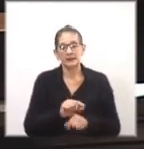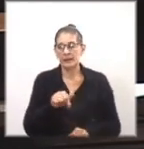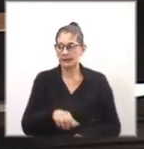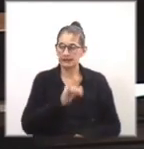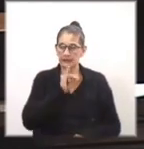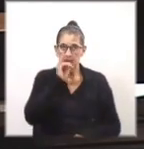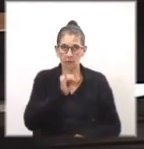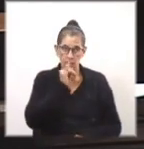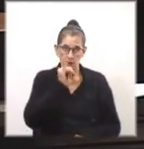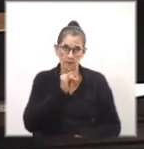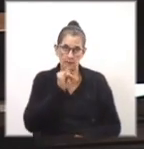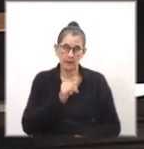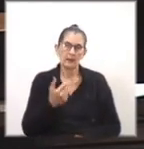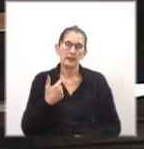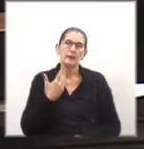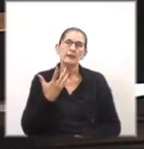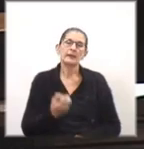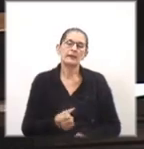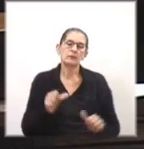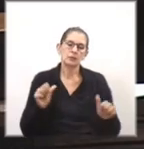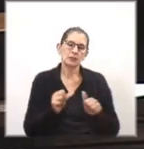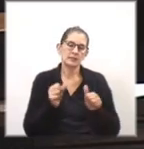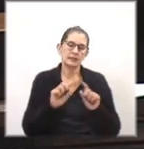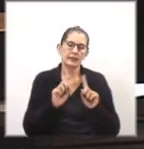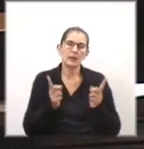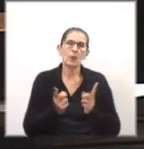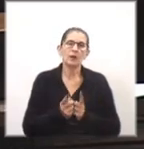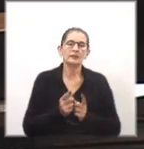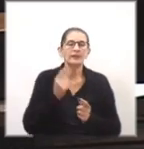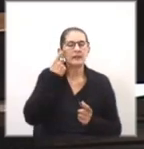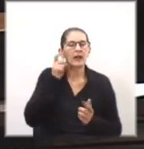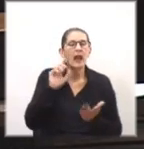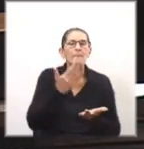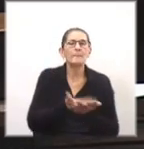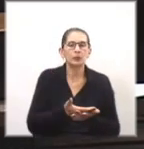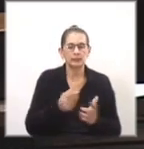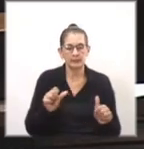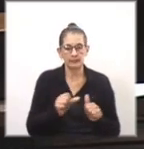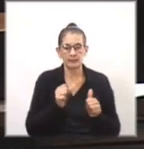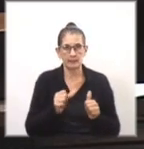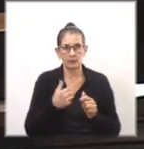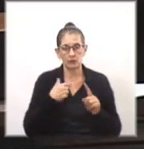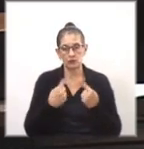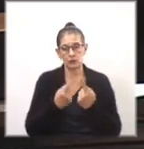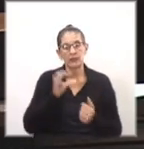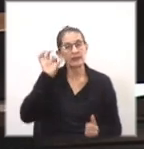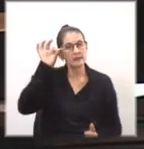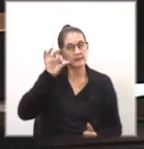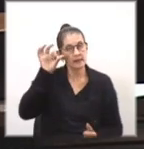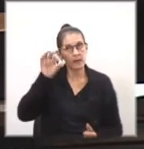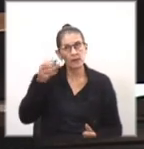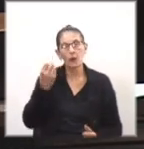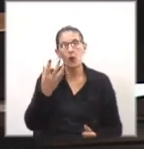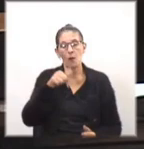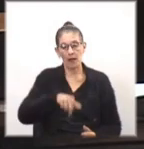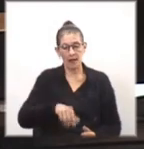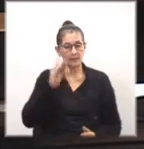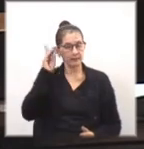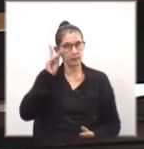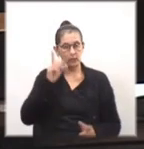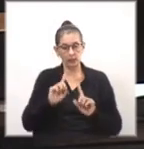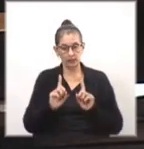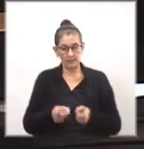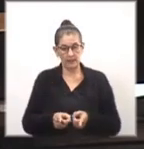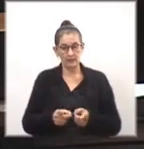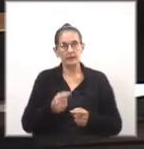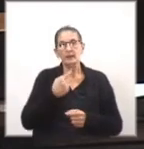en minoría, queremos hacer un recuento de los aportes que hemos hecho como bancada, tanto en la Cámara de Senadores como en esta Cámara,